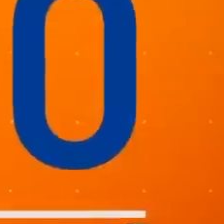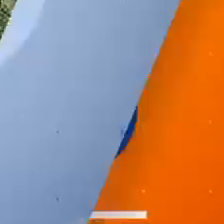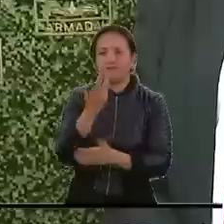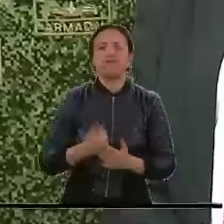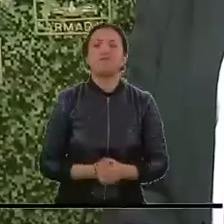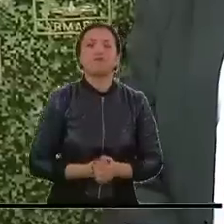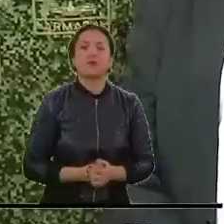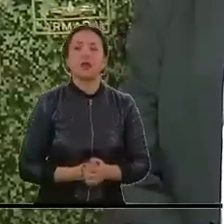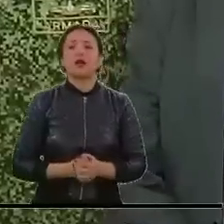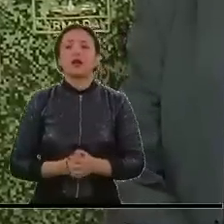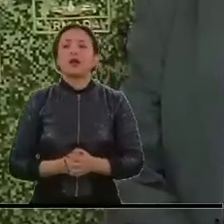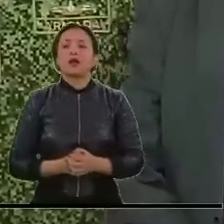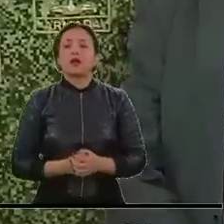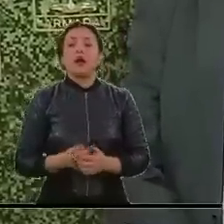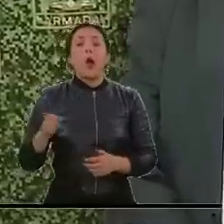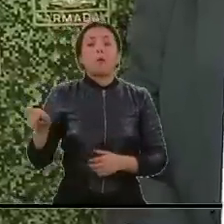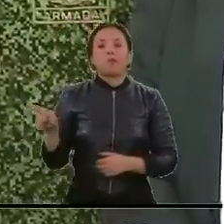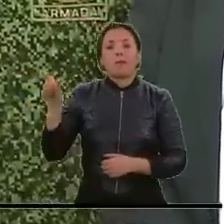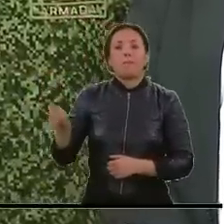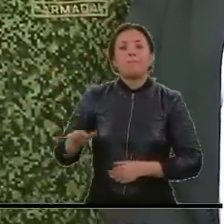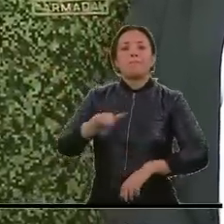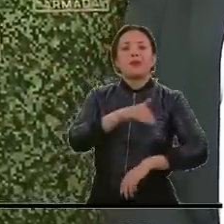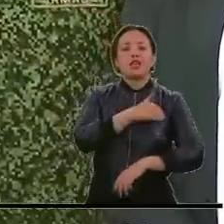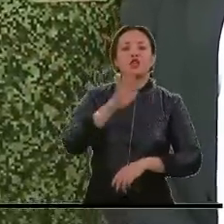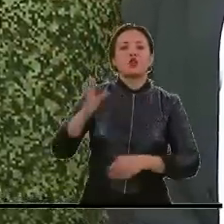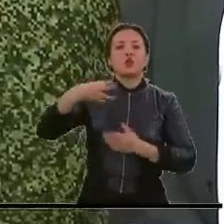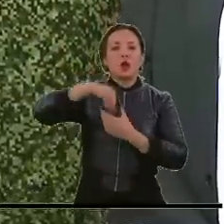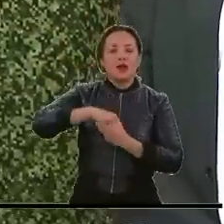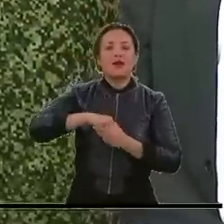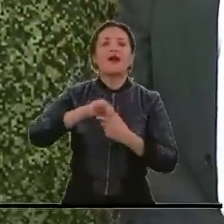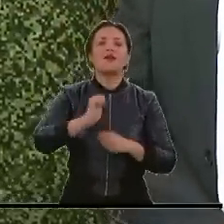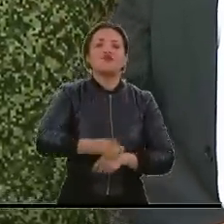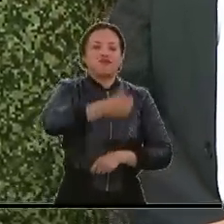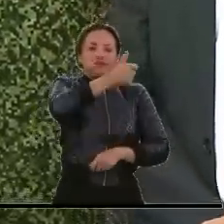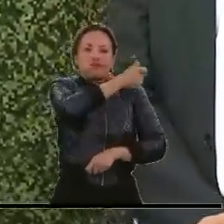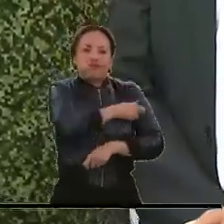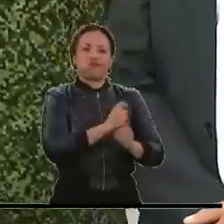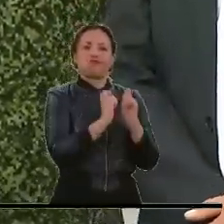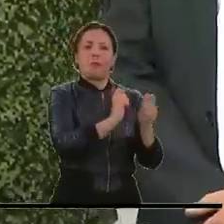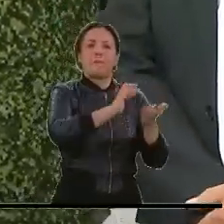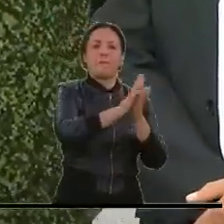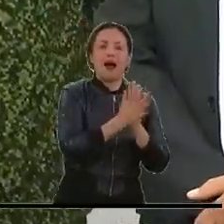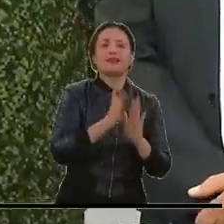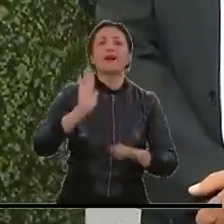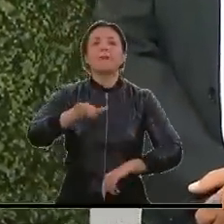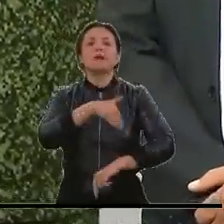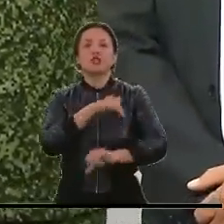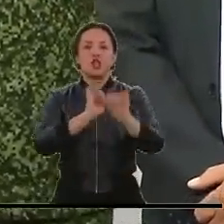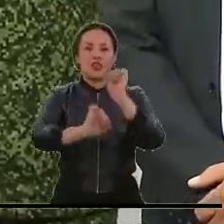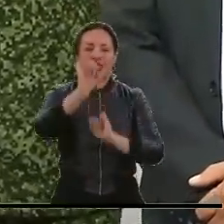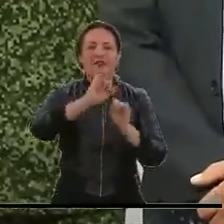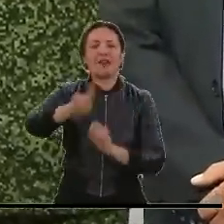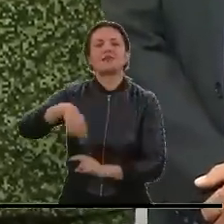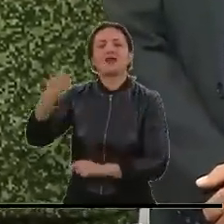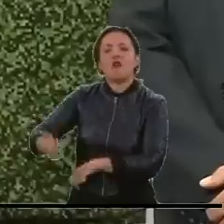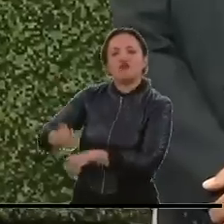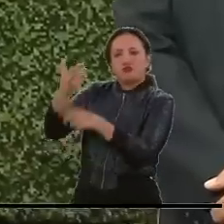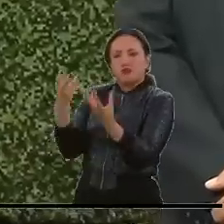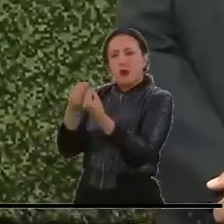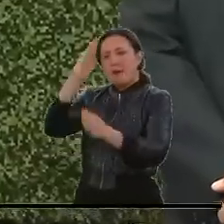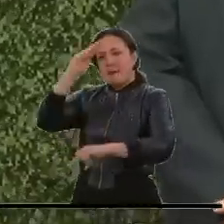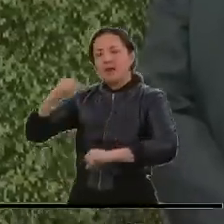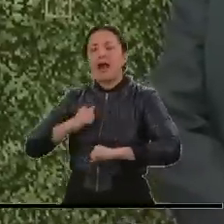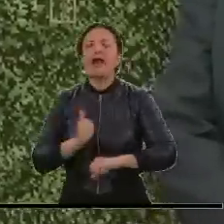Bueno, está aquí ya el ministro del Interior, el alto comisionado para la paz, el ministro de la Defensa, la cúpula militar, el director de la Policía